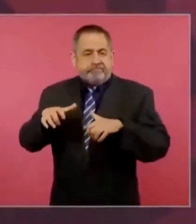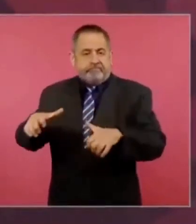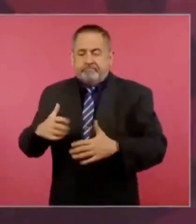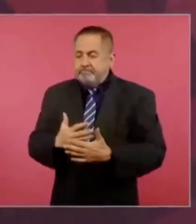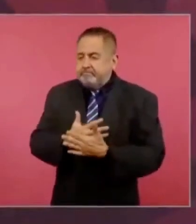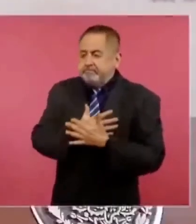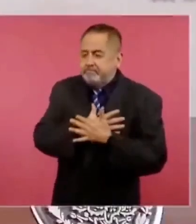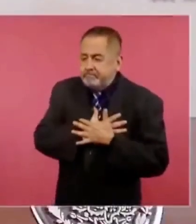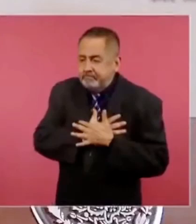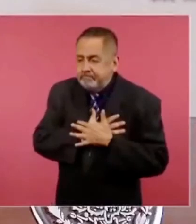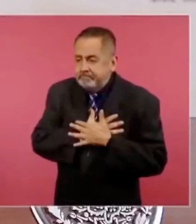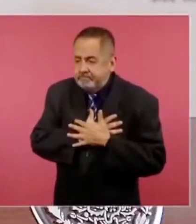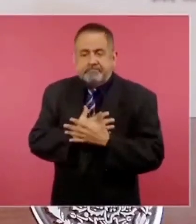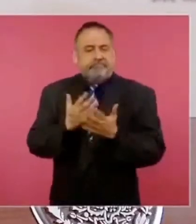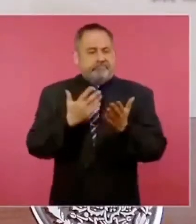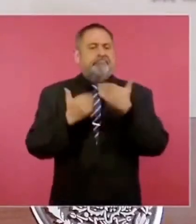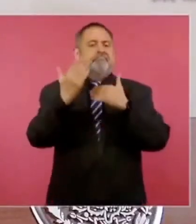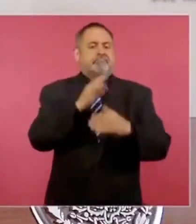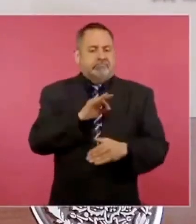Lo repito,